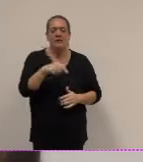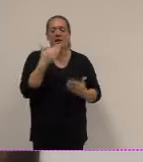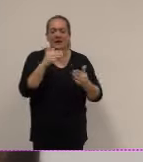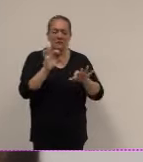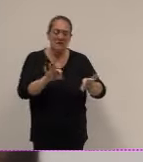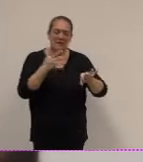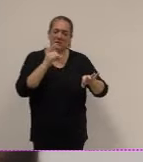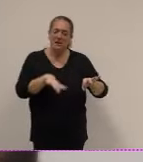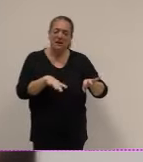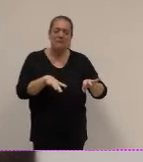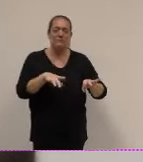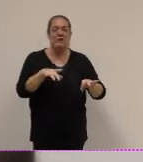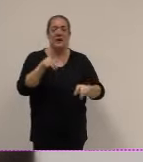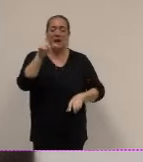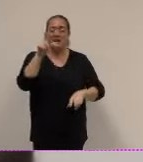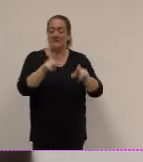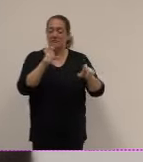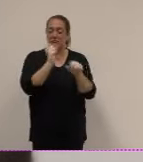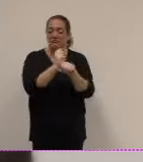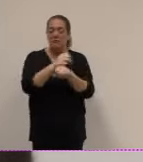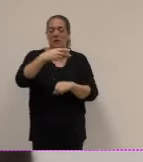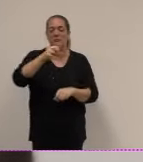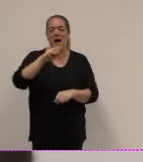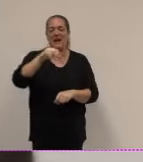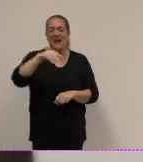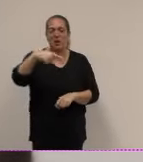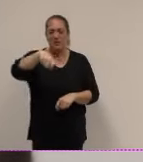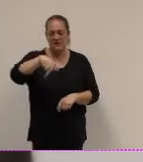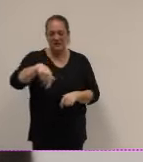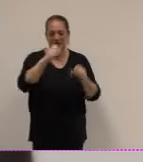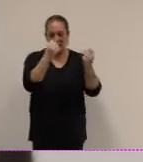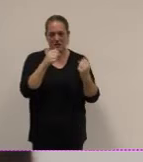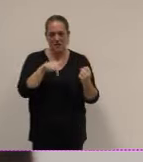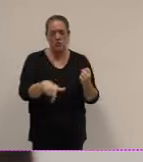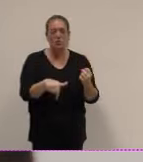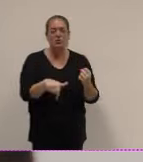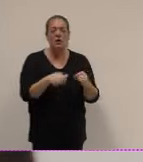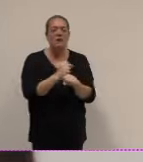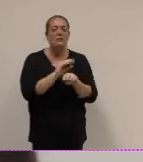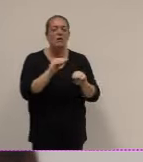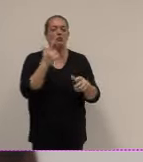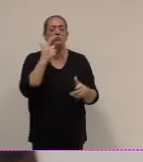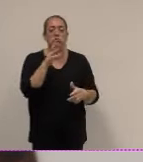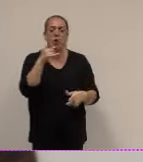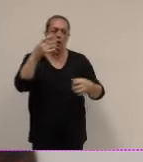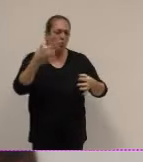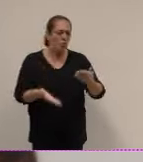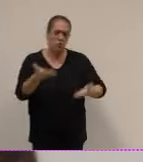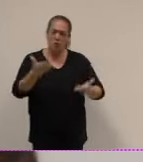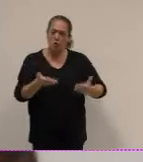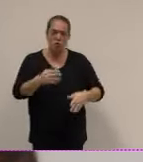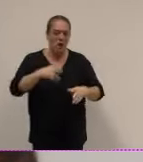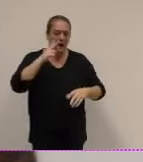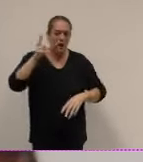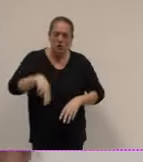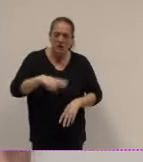agradecer especialmente el trabajo realizado por Mariano Hernández Zapata como presidente de esta institución, porque me parece que es justo reconocerlo, valorarlo y